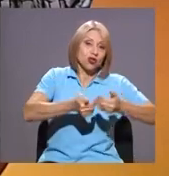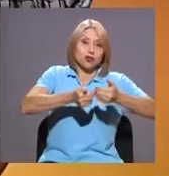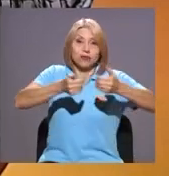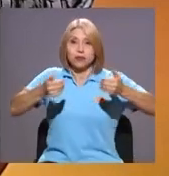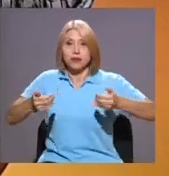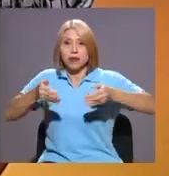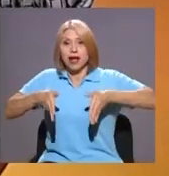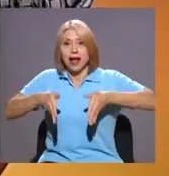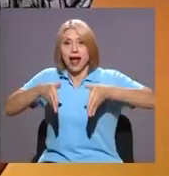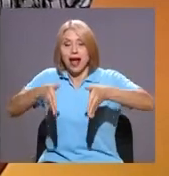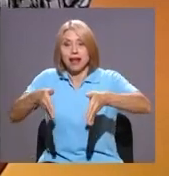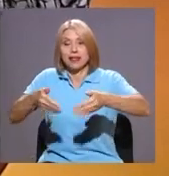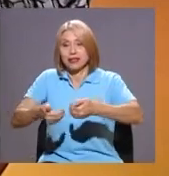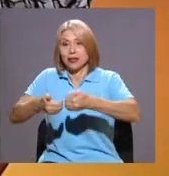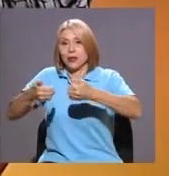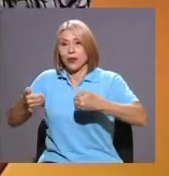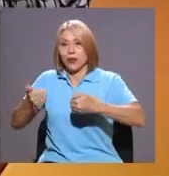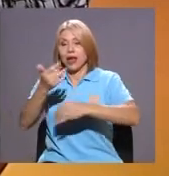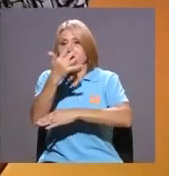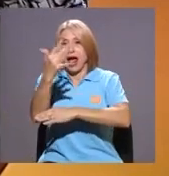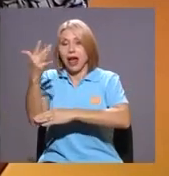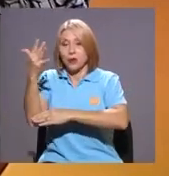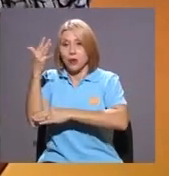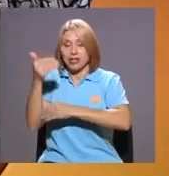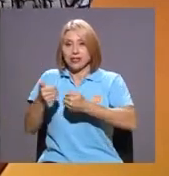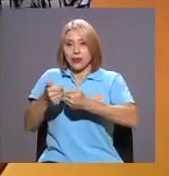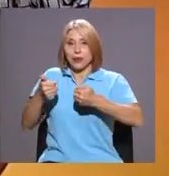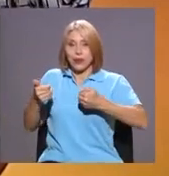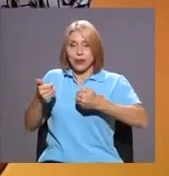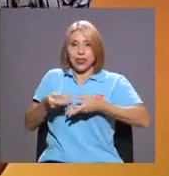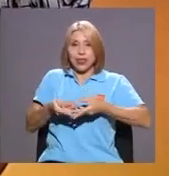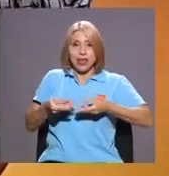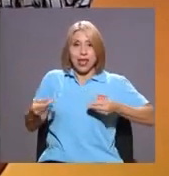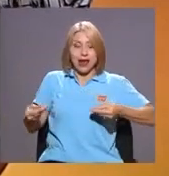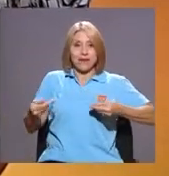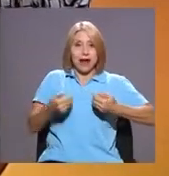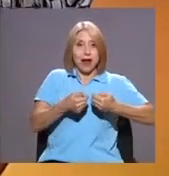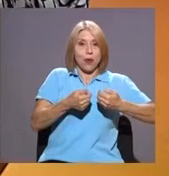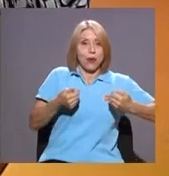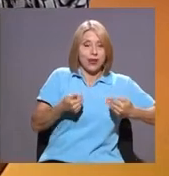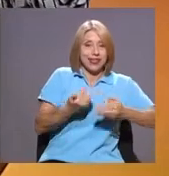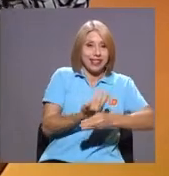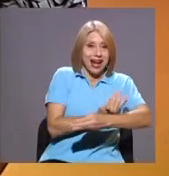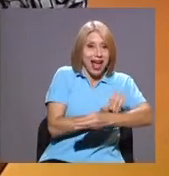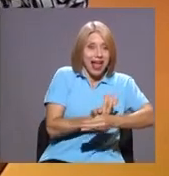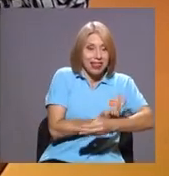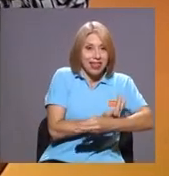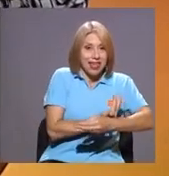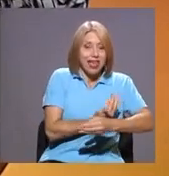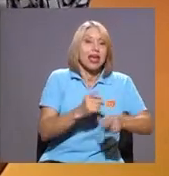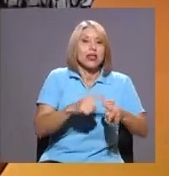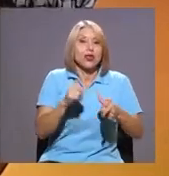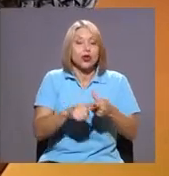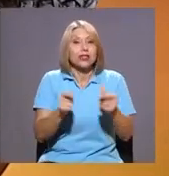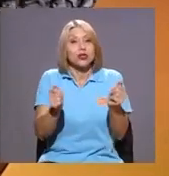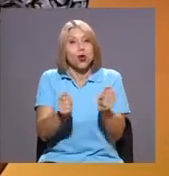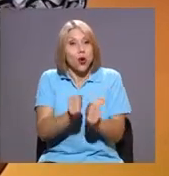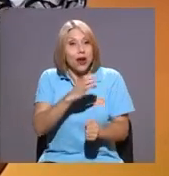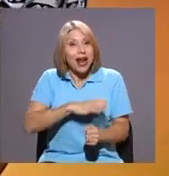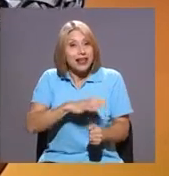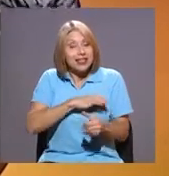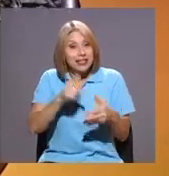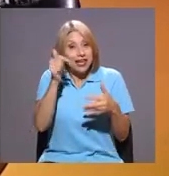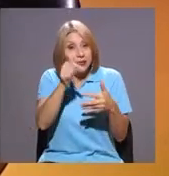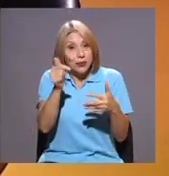árboles, de lo que es tierra o zacate. Entonces, con esas características y la información que teníamos de